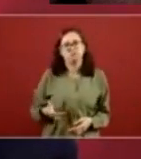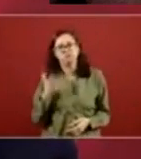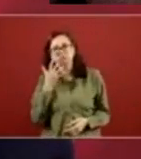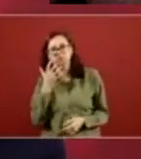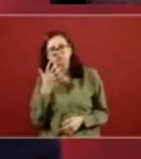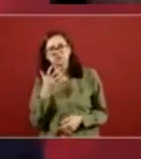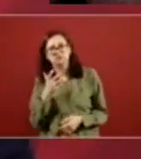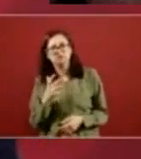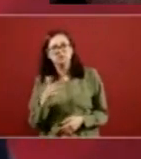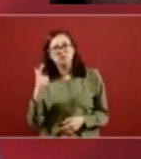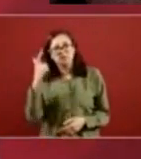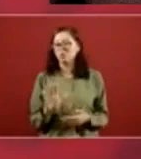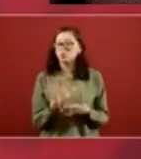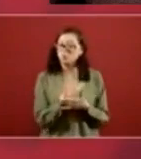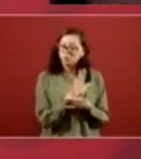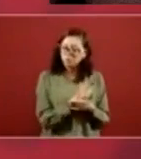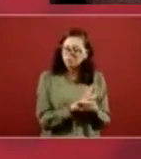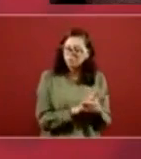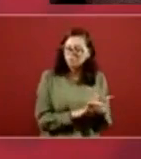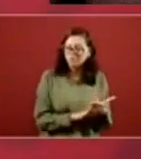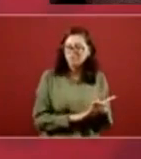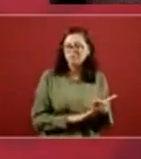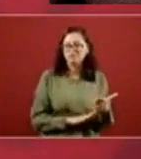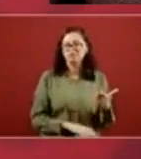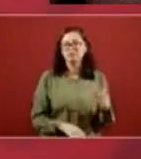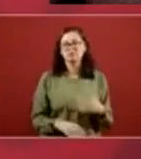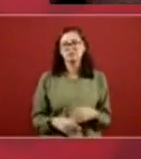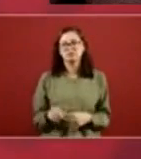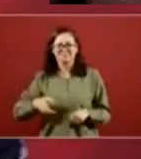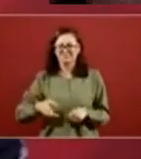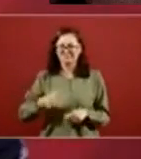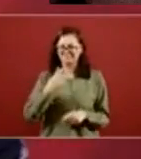más mentalidad colonizadora